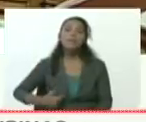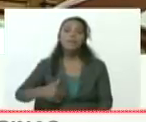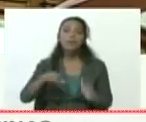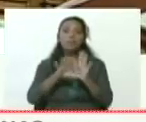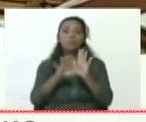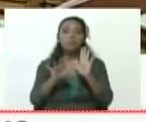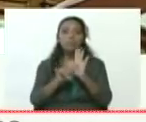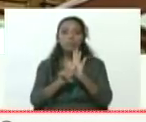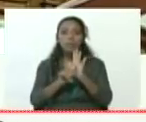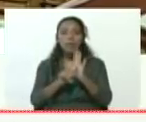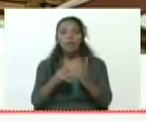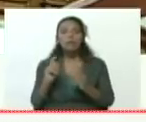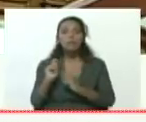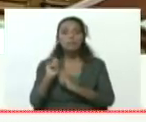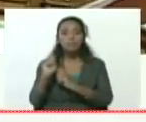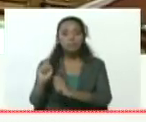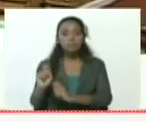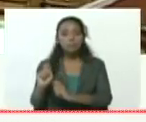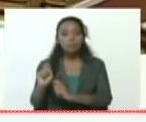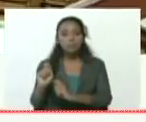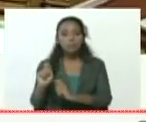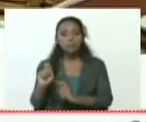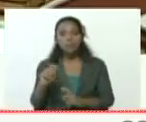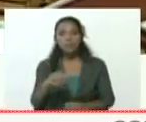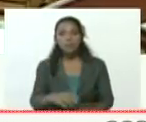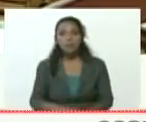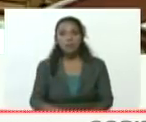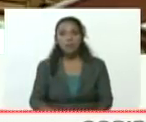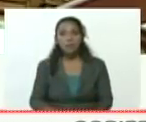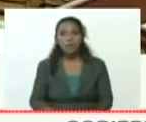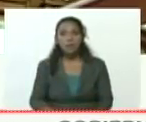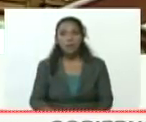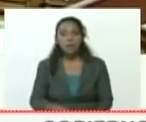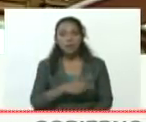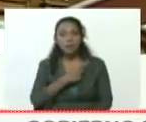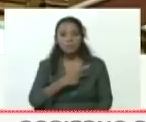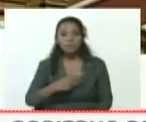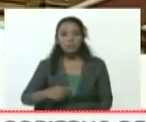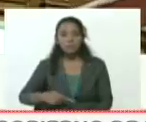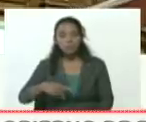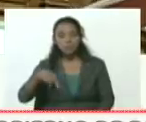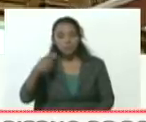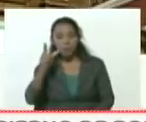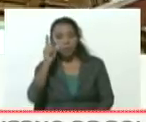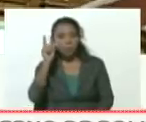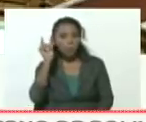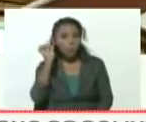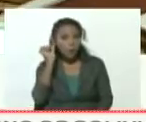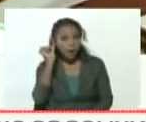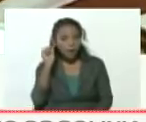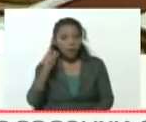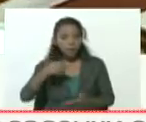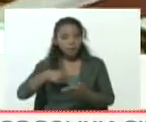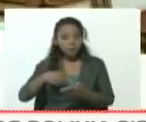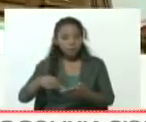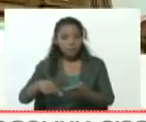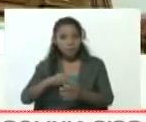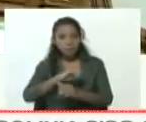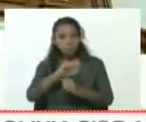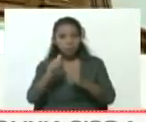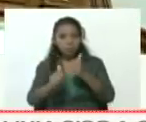primera vicepresidenta. Gladys El Valle Requena, segunda vicepresidenta. Carolis Elena Pérez, subsecretaria. Fidel Ernesto